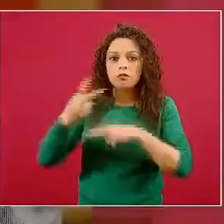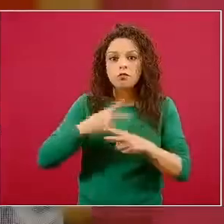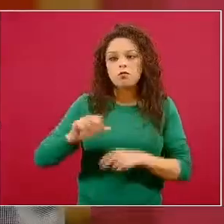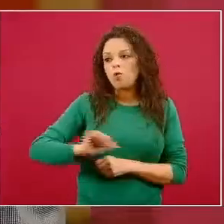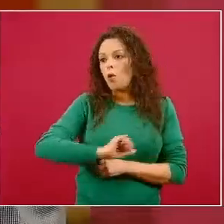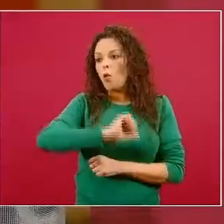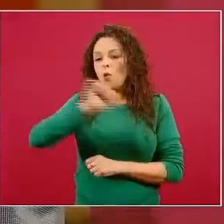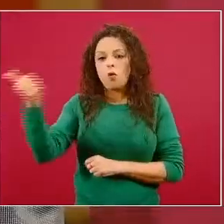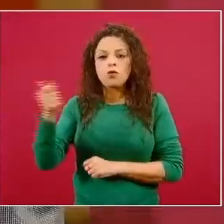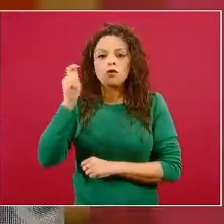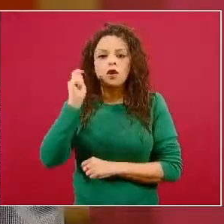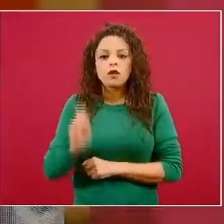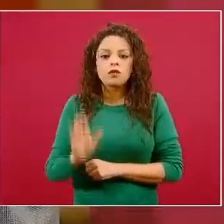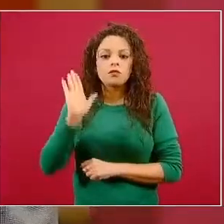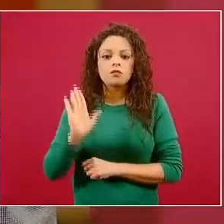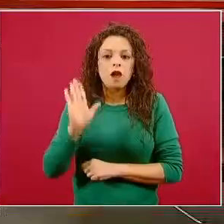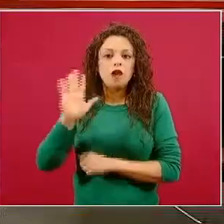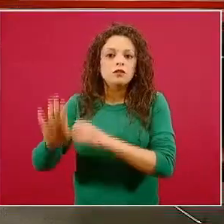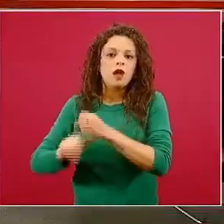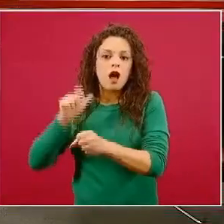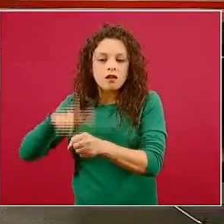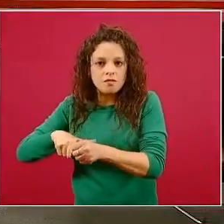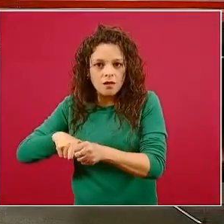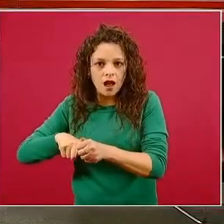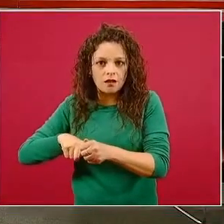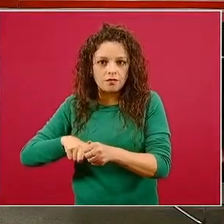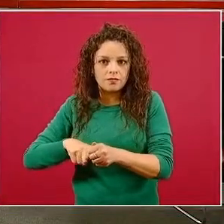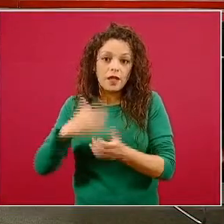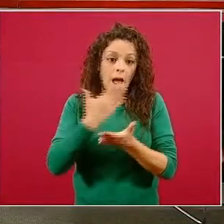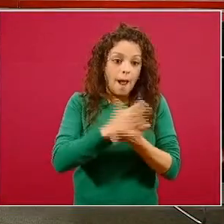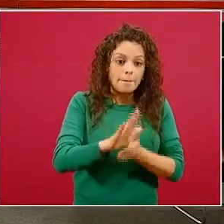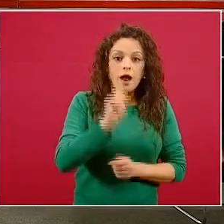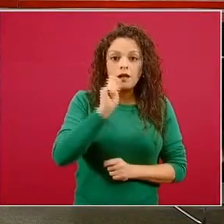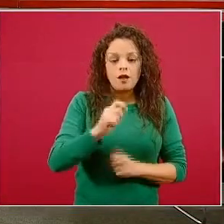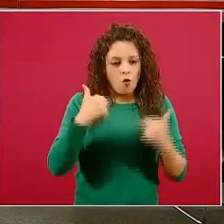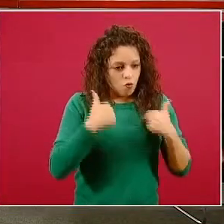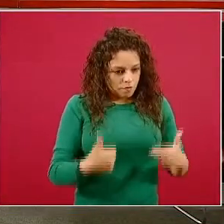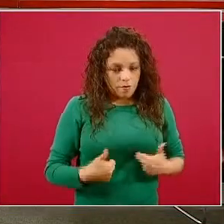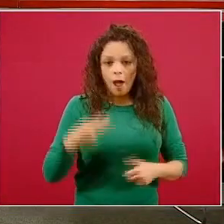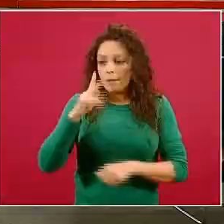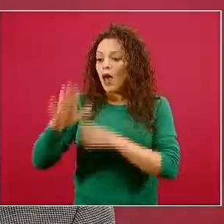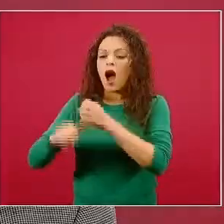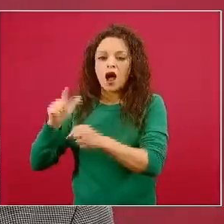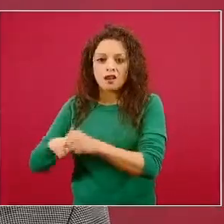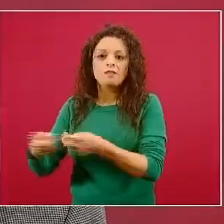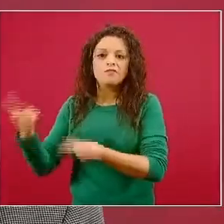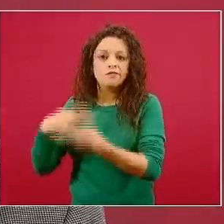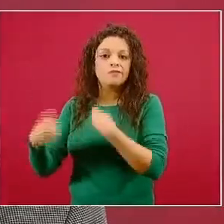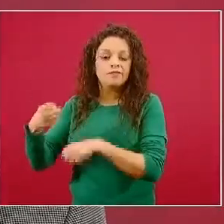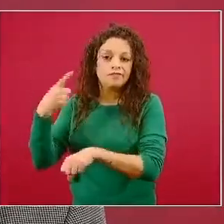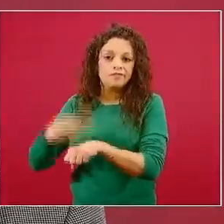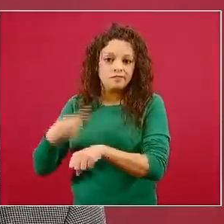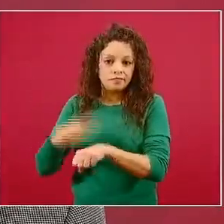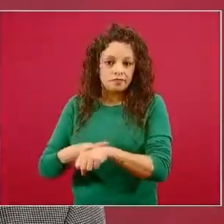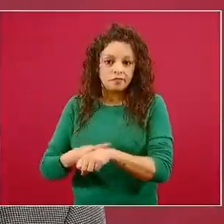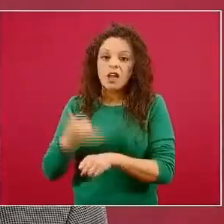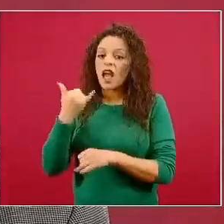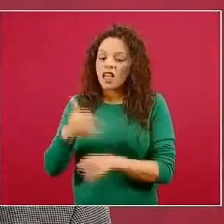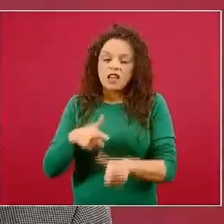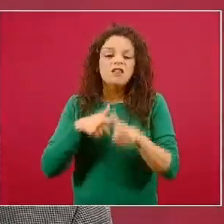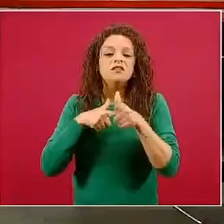especies del reino animal, además de los seres humanos, y las vamos a seguir